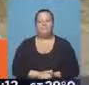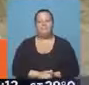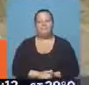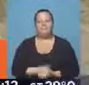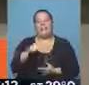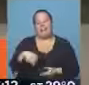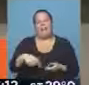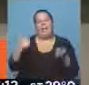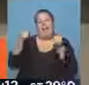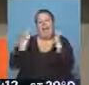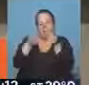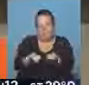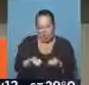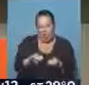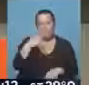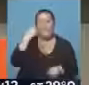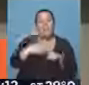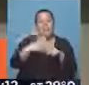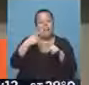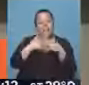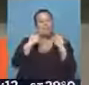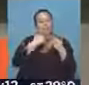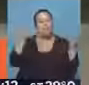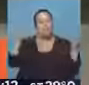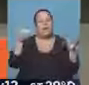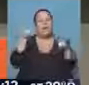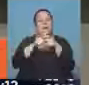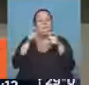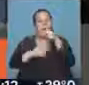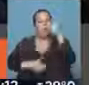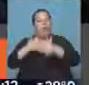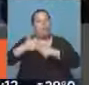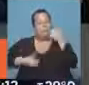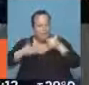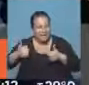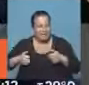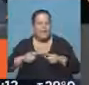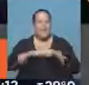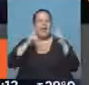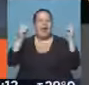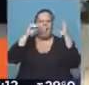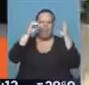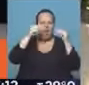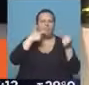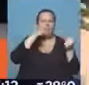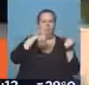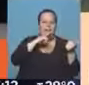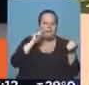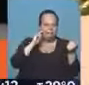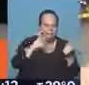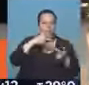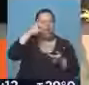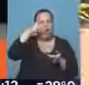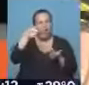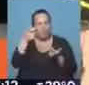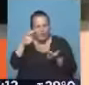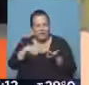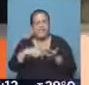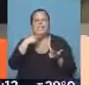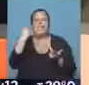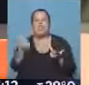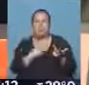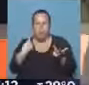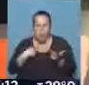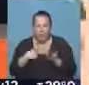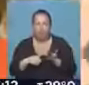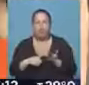Vengo a acompañar. El festival presenta entre las películas en competencia La larga noche de Francisco Sanctis, Ocho tiros, Hijos nuestros